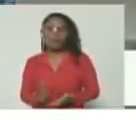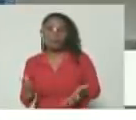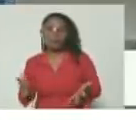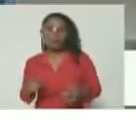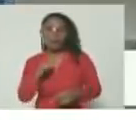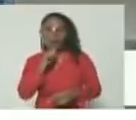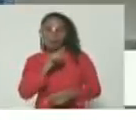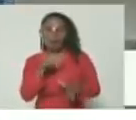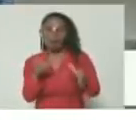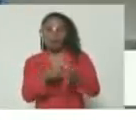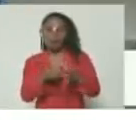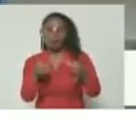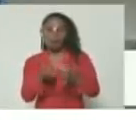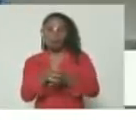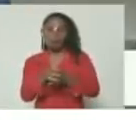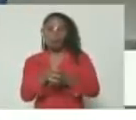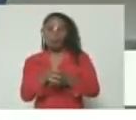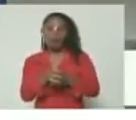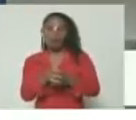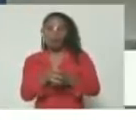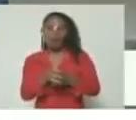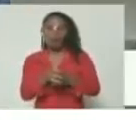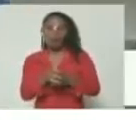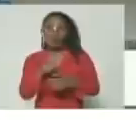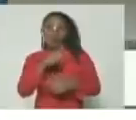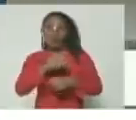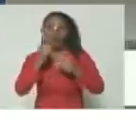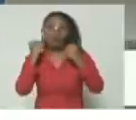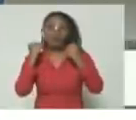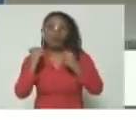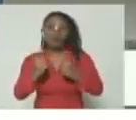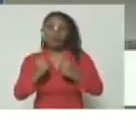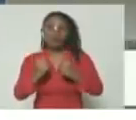estos pseudodirigentes extremistas,